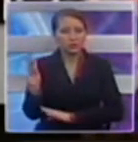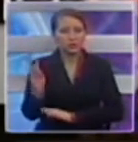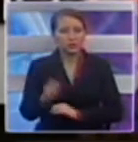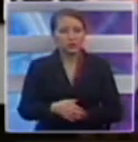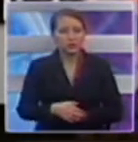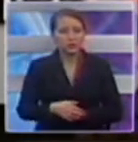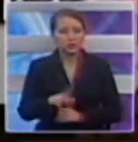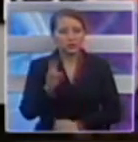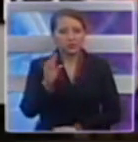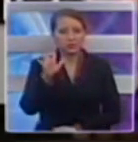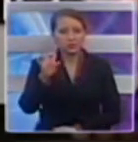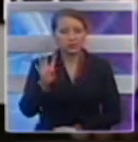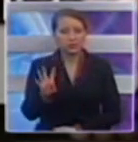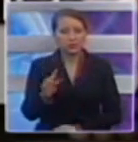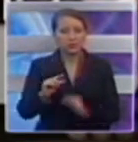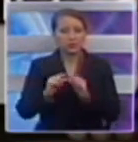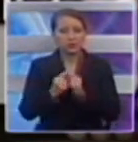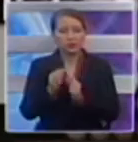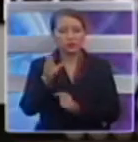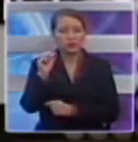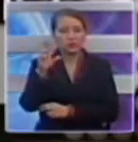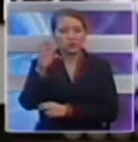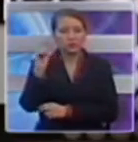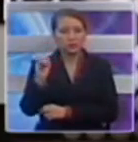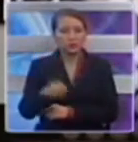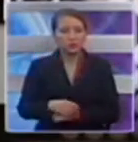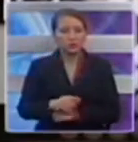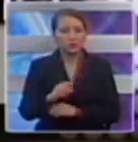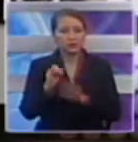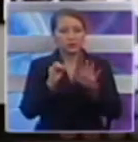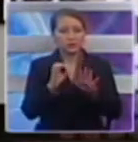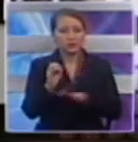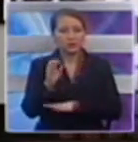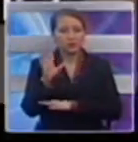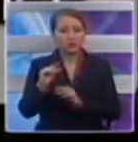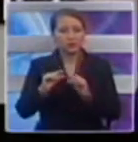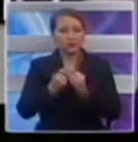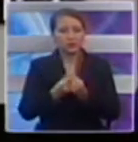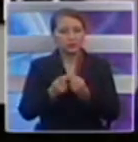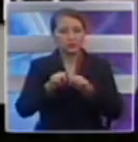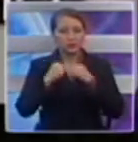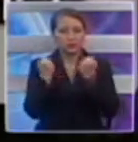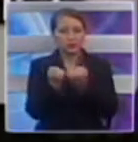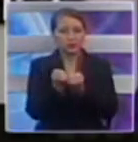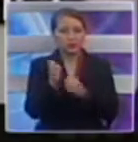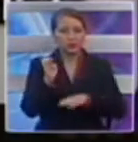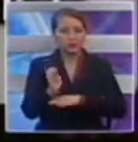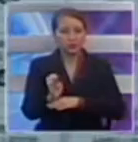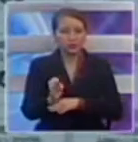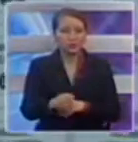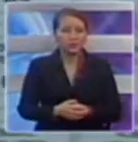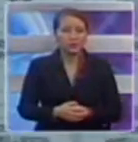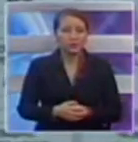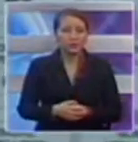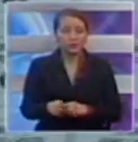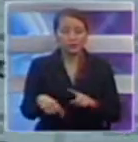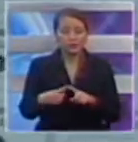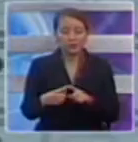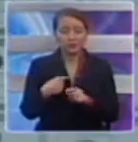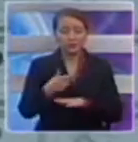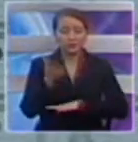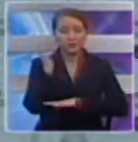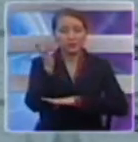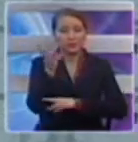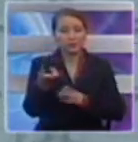Cristiano, 754 mil al Movimiento Creo y 605 mil al Partido Socialista Ecuatoriano. En la rueda de